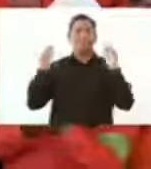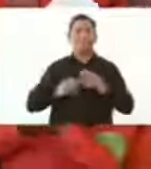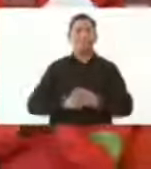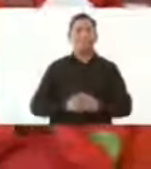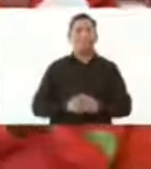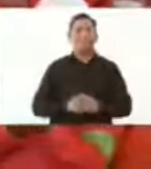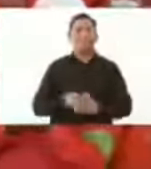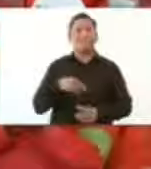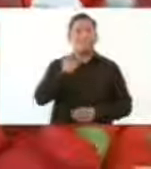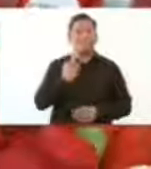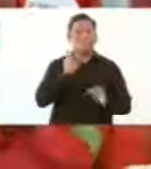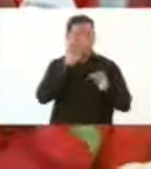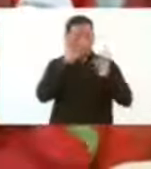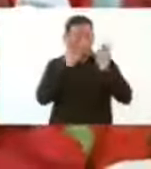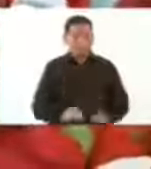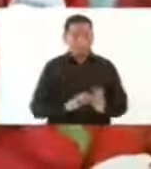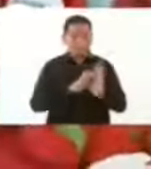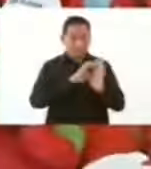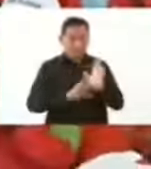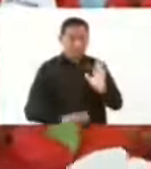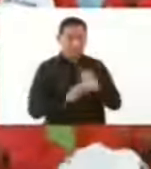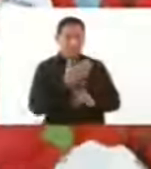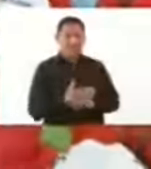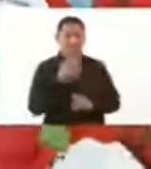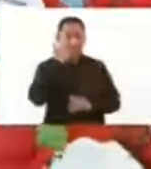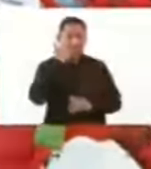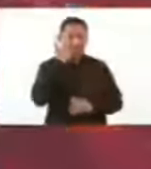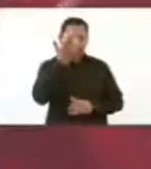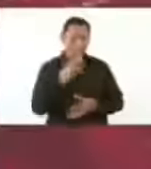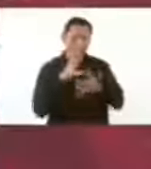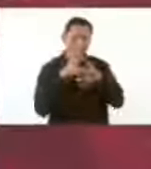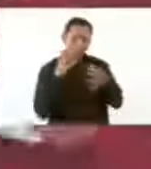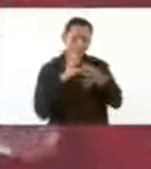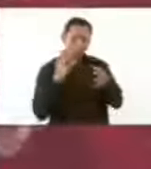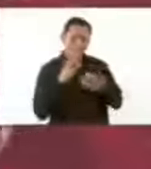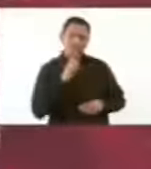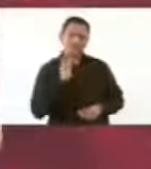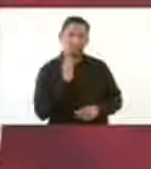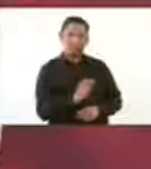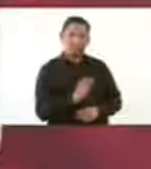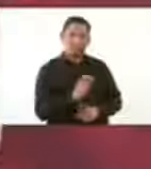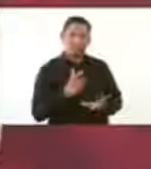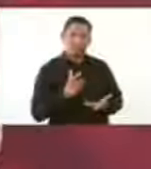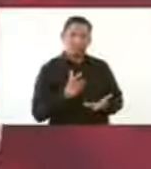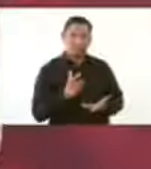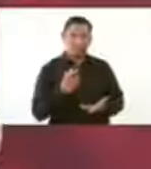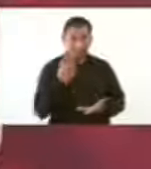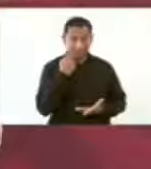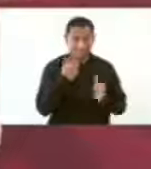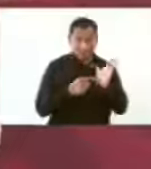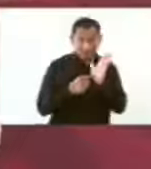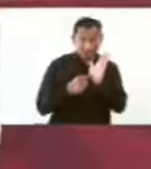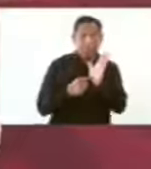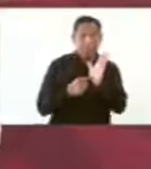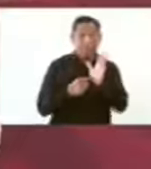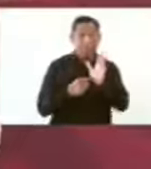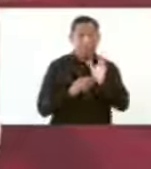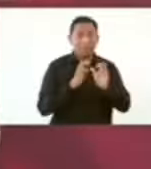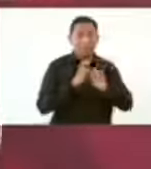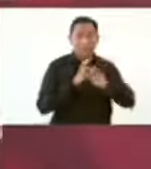Pero el ejemplo que quería dar es lo que está sucediendo en Tabasco.